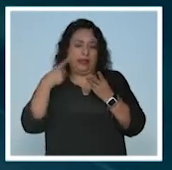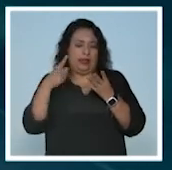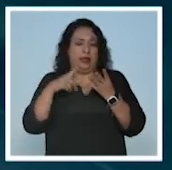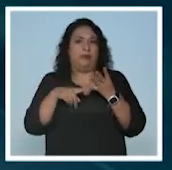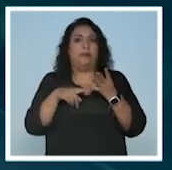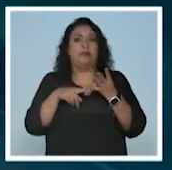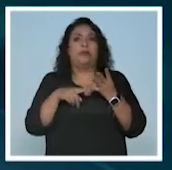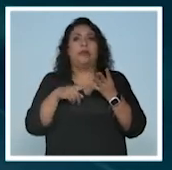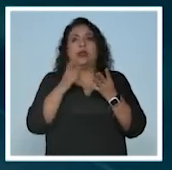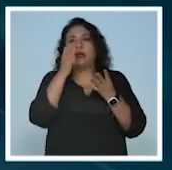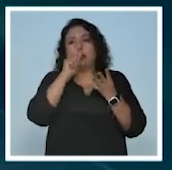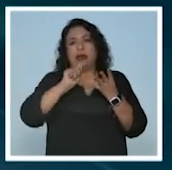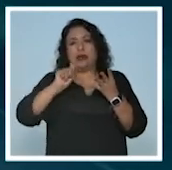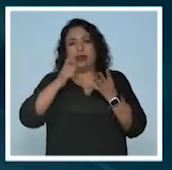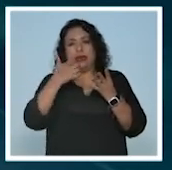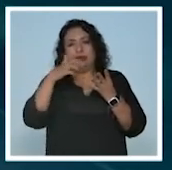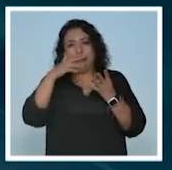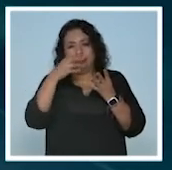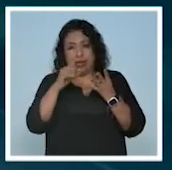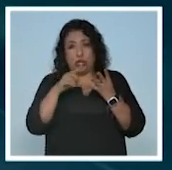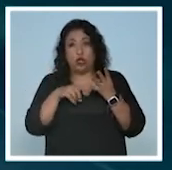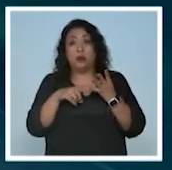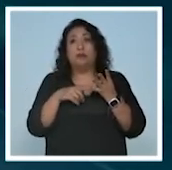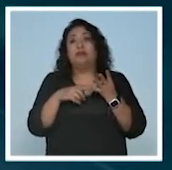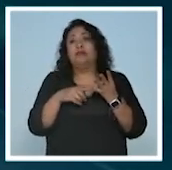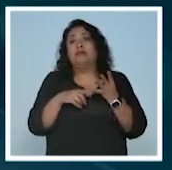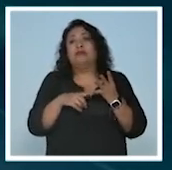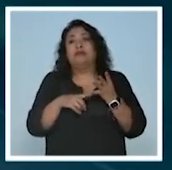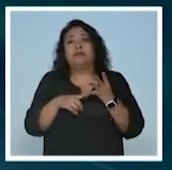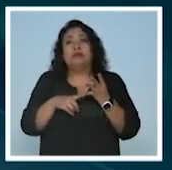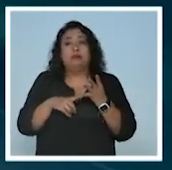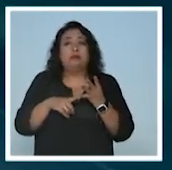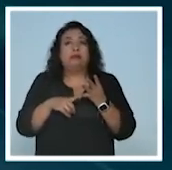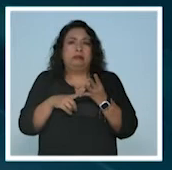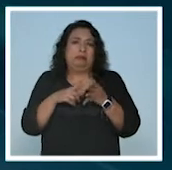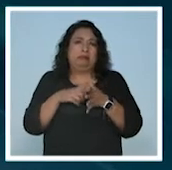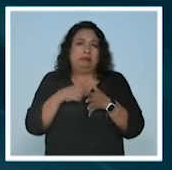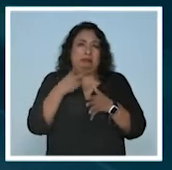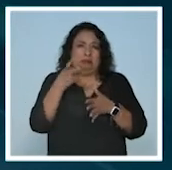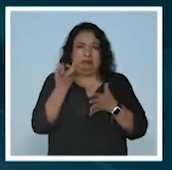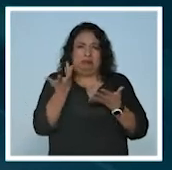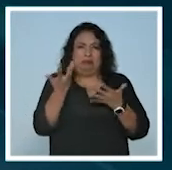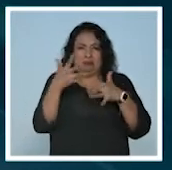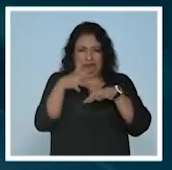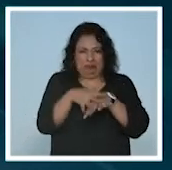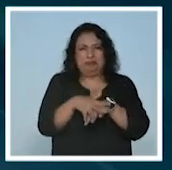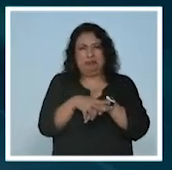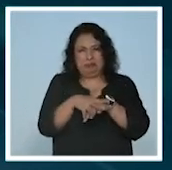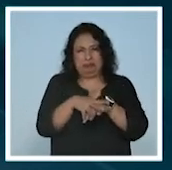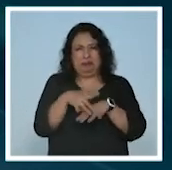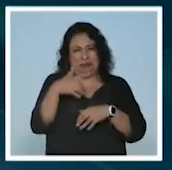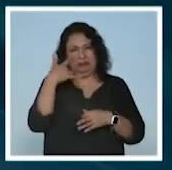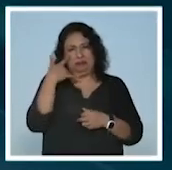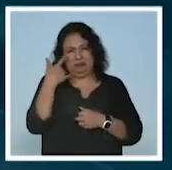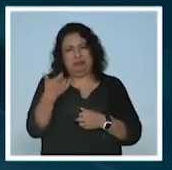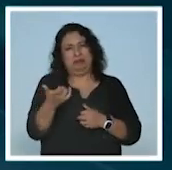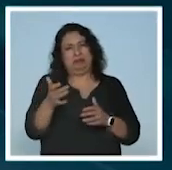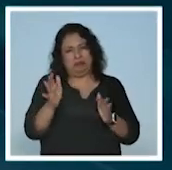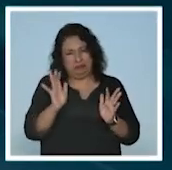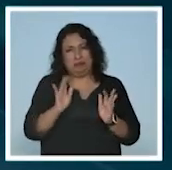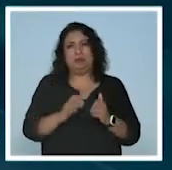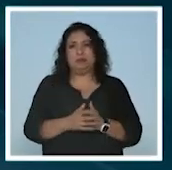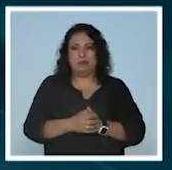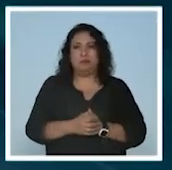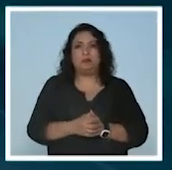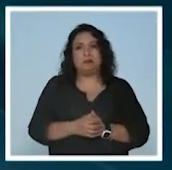el ensayo. Y es algo curioso, es una hibridez un tanto rara, porque